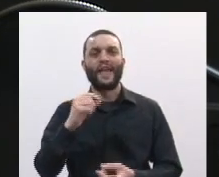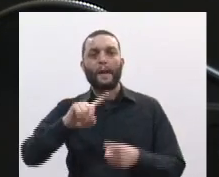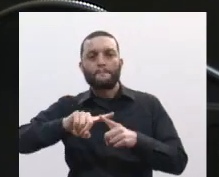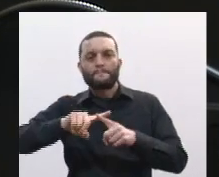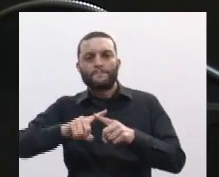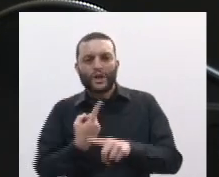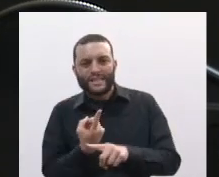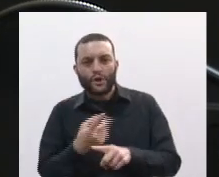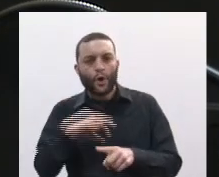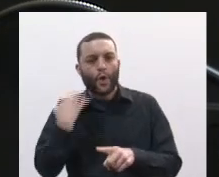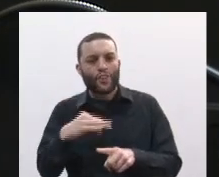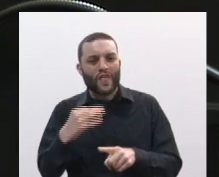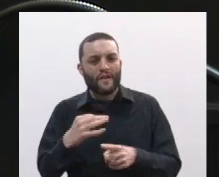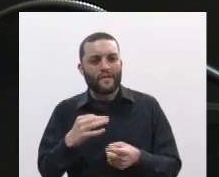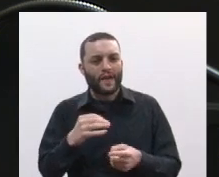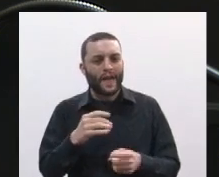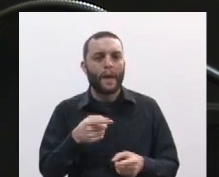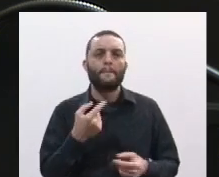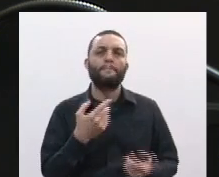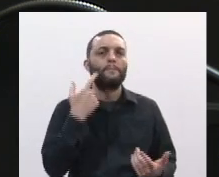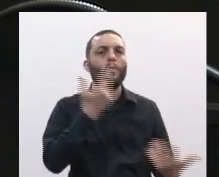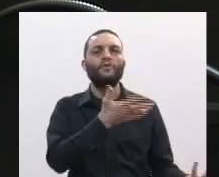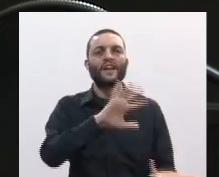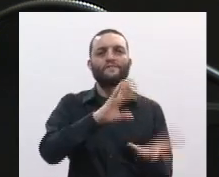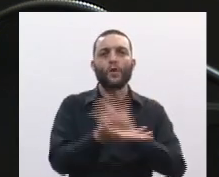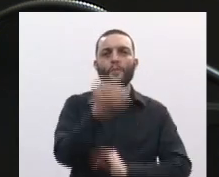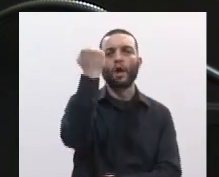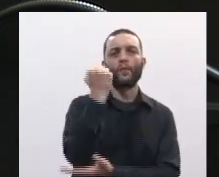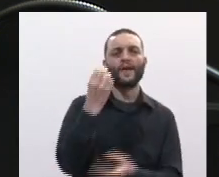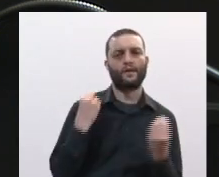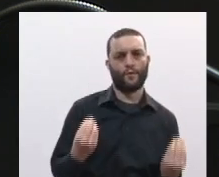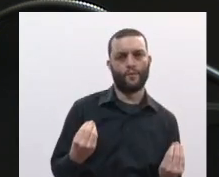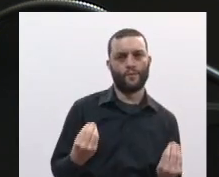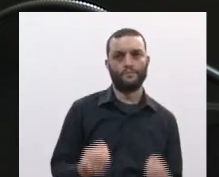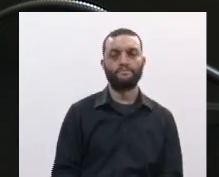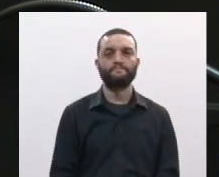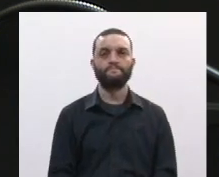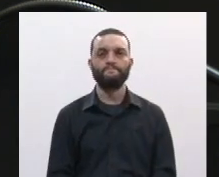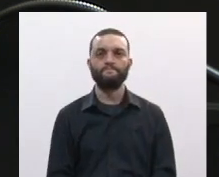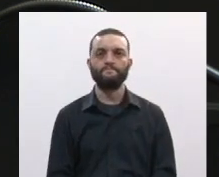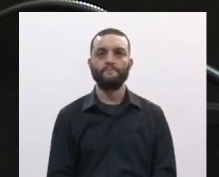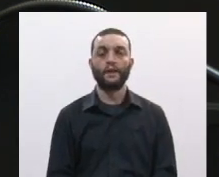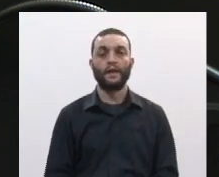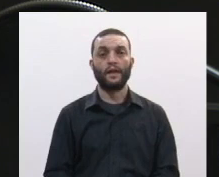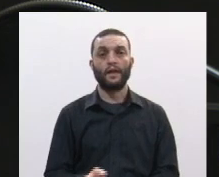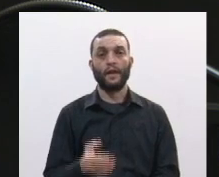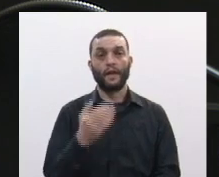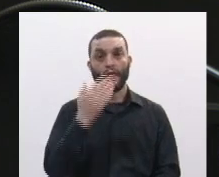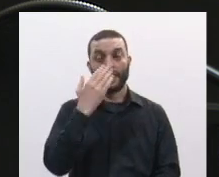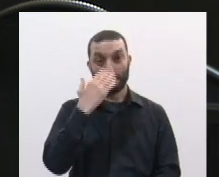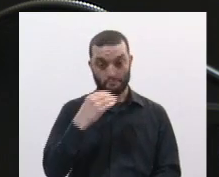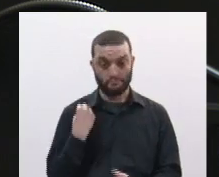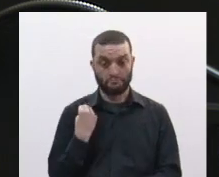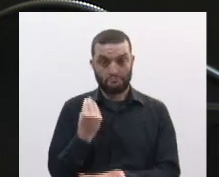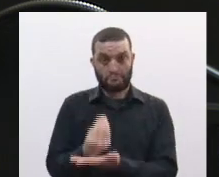economía. Y así fue, como por ejemplo, otra vez recuerdo, a poco que habíamos asumido, y comenzaba